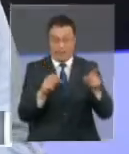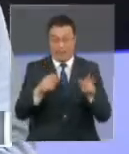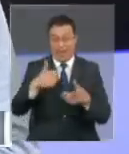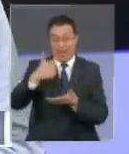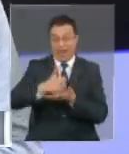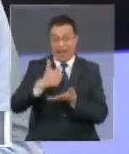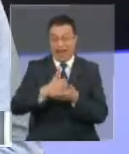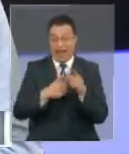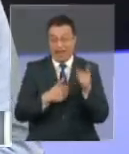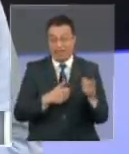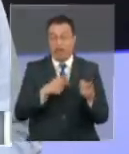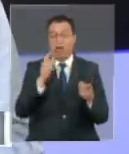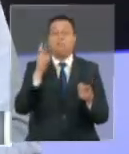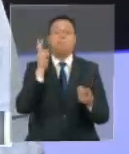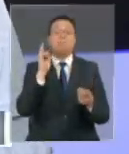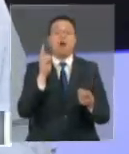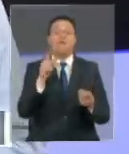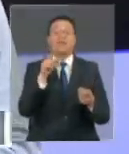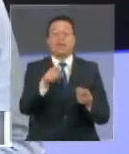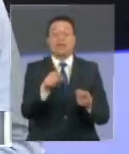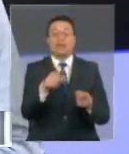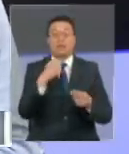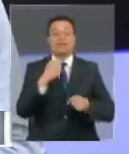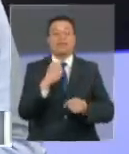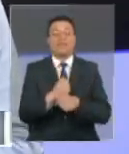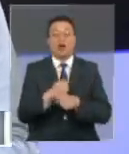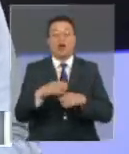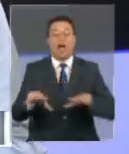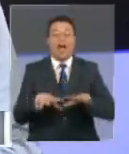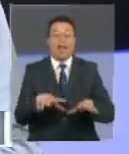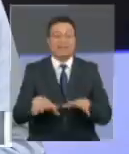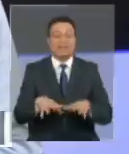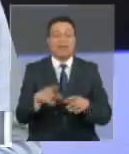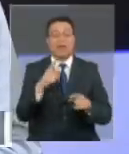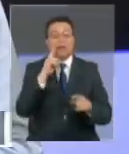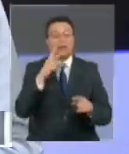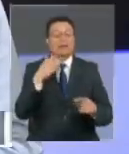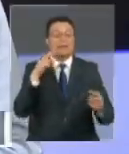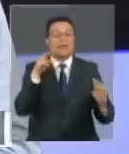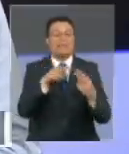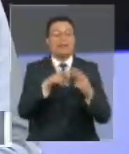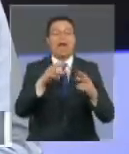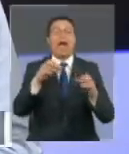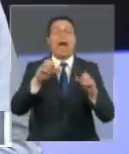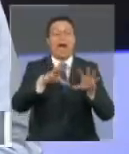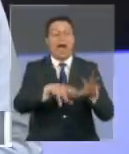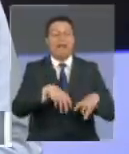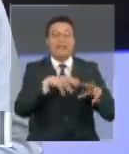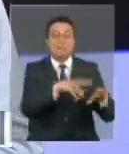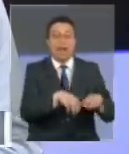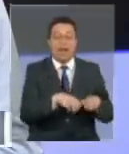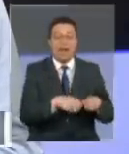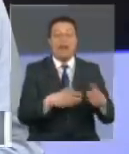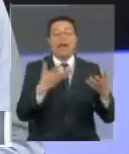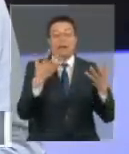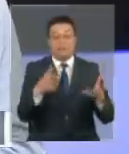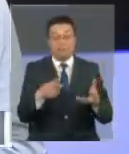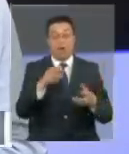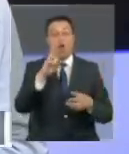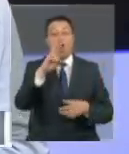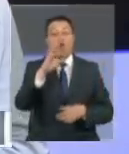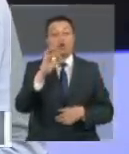prohibir el trabajo, las actividades que tengan que ver con los animales, pero en el caso del